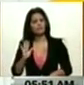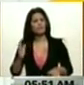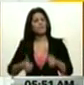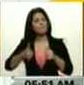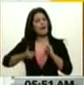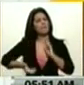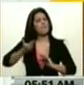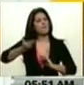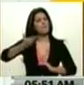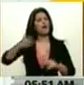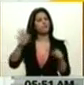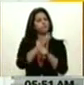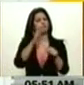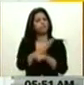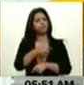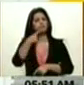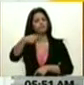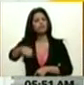¿Entiendes?